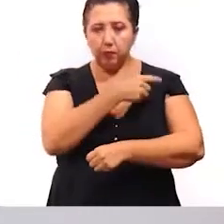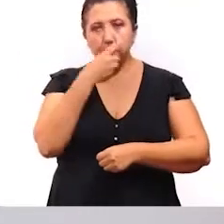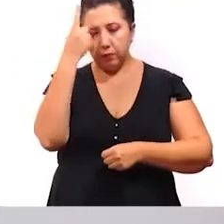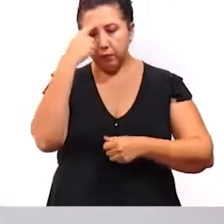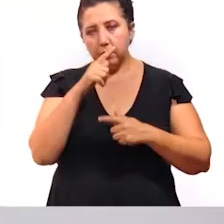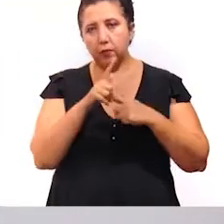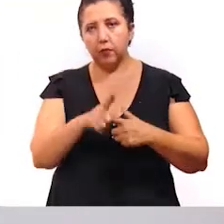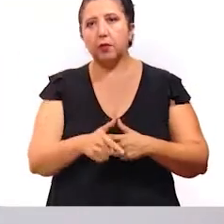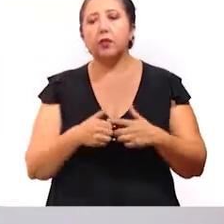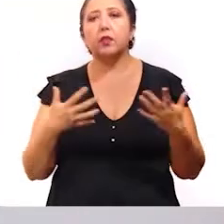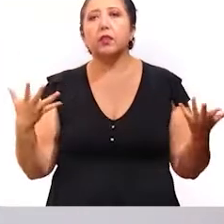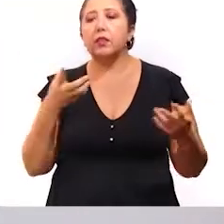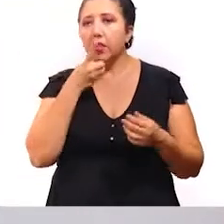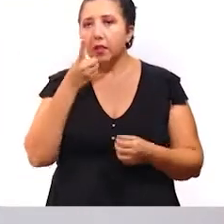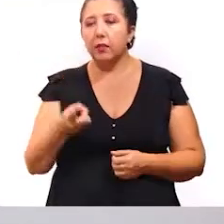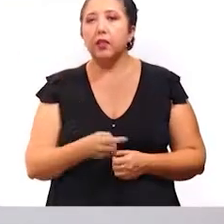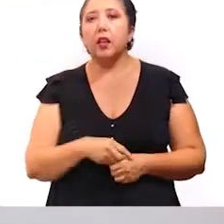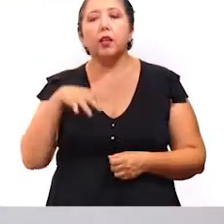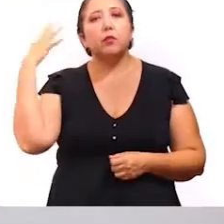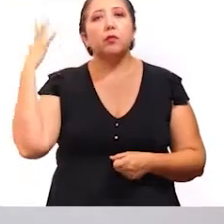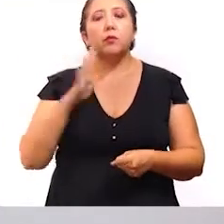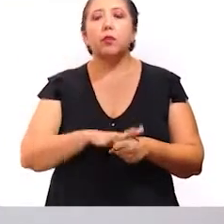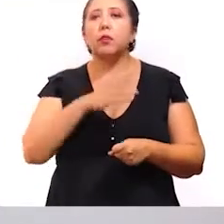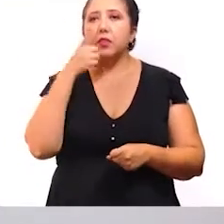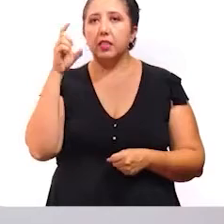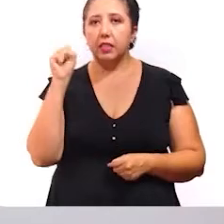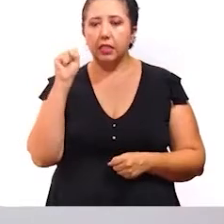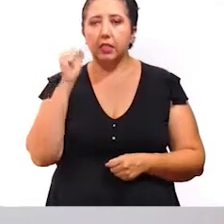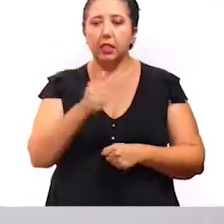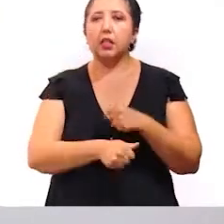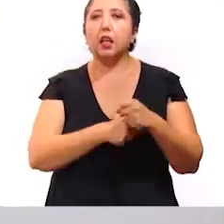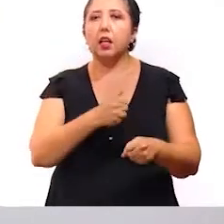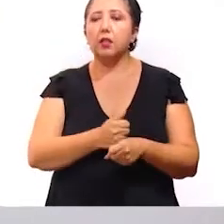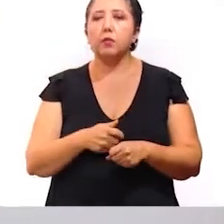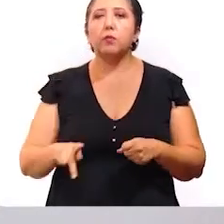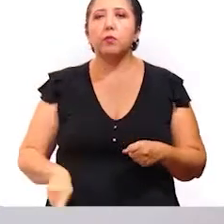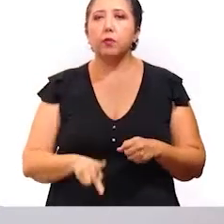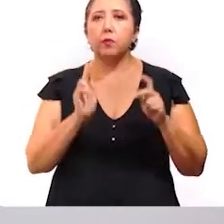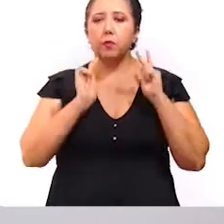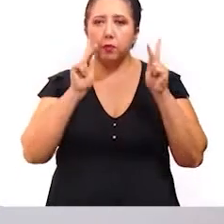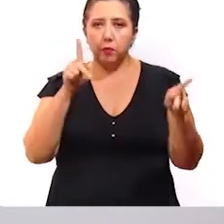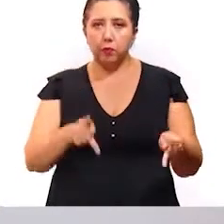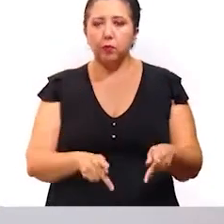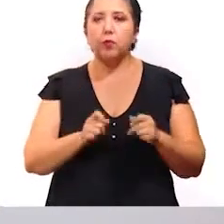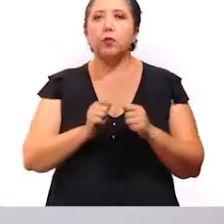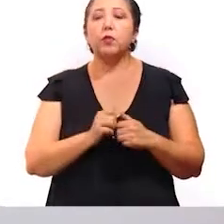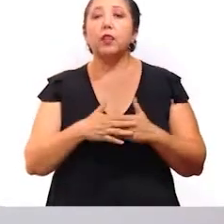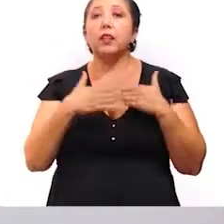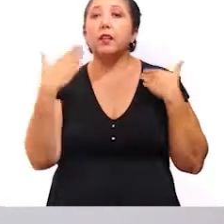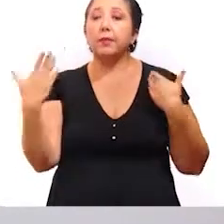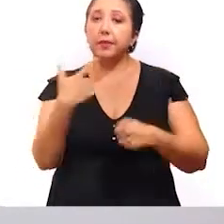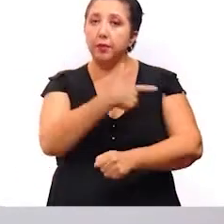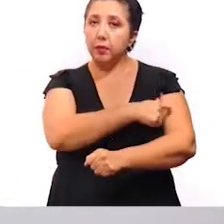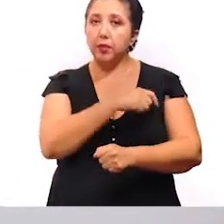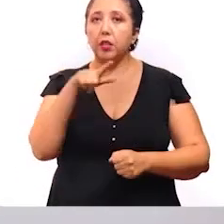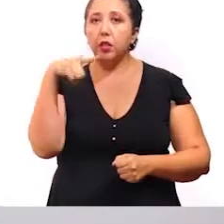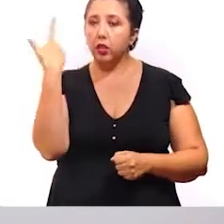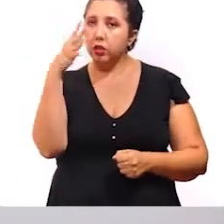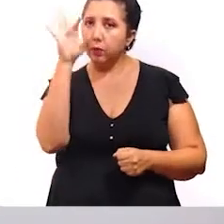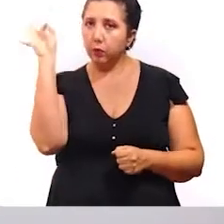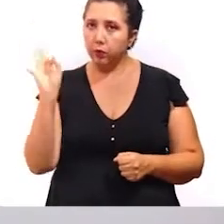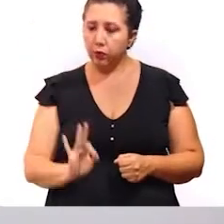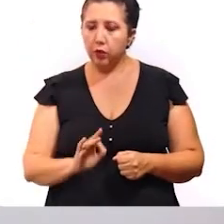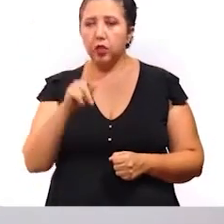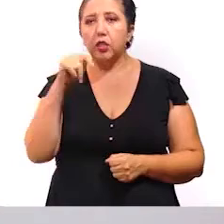destinadas a continuar con la aplicación de la dosis a adultos mayores de 60 años en los municipios de Progreso, con un avance en la vacunación del